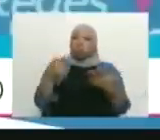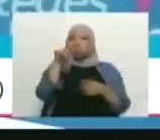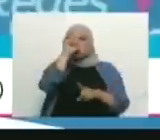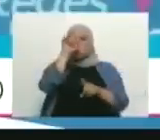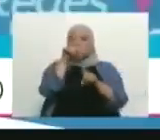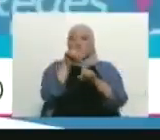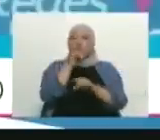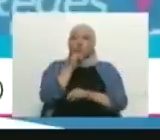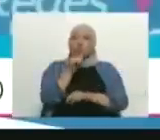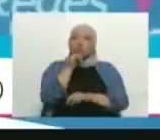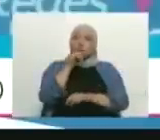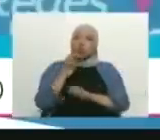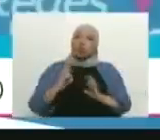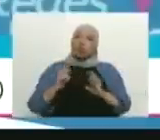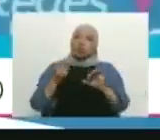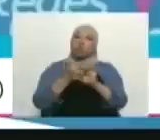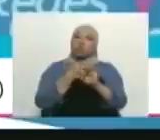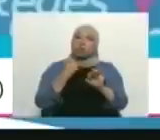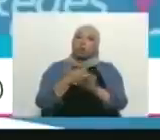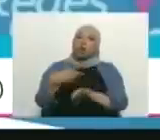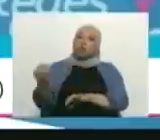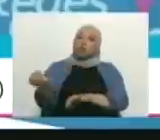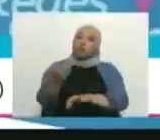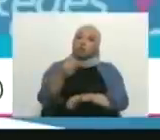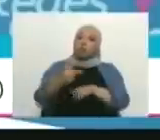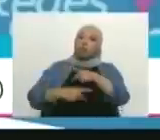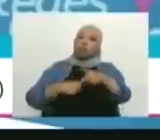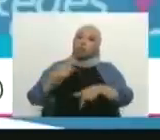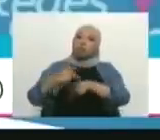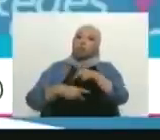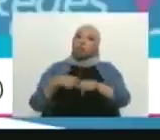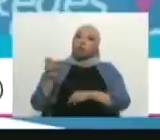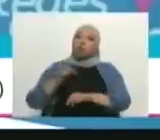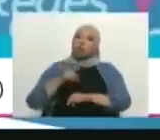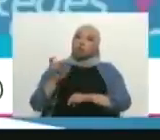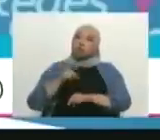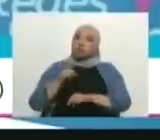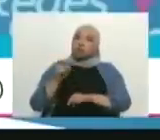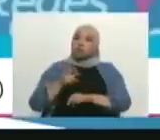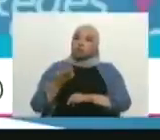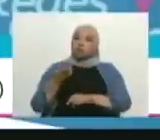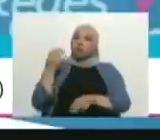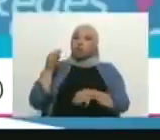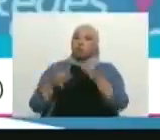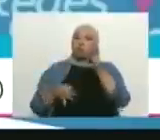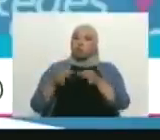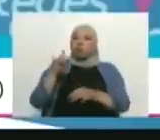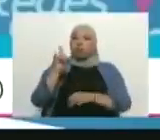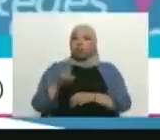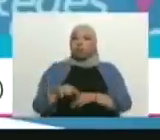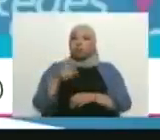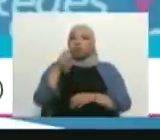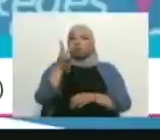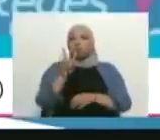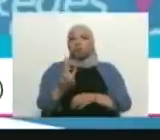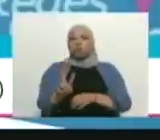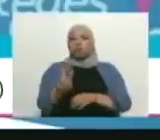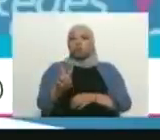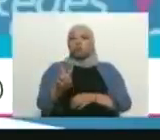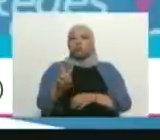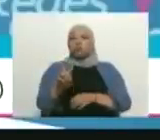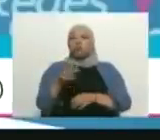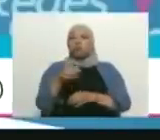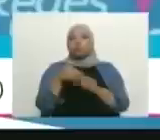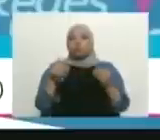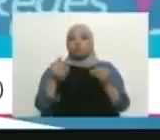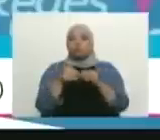dirección. Son iniciativas que van sumando a un proceso necesario y justo, además, de